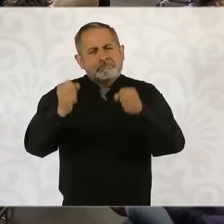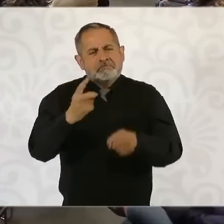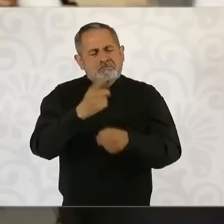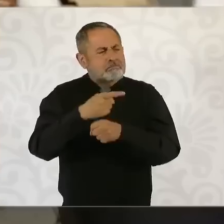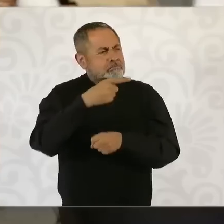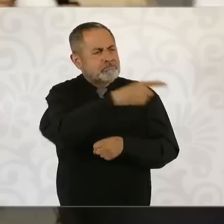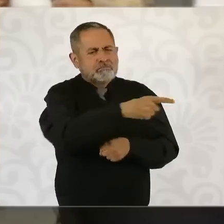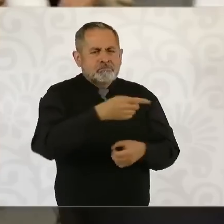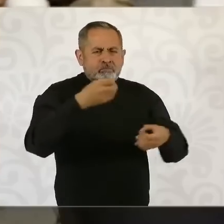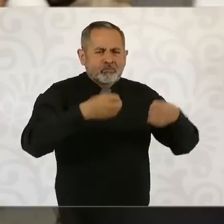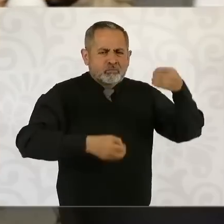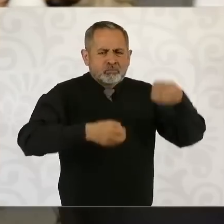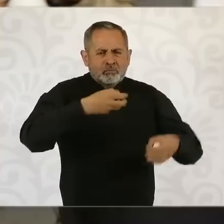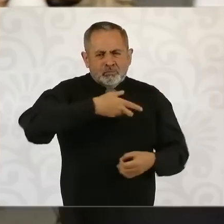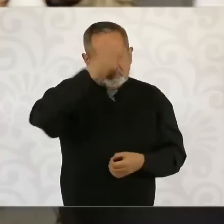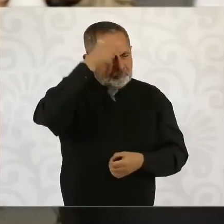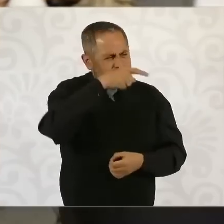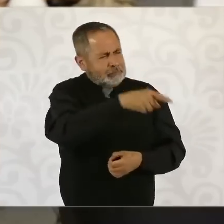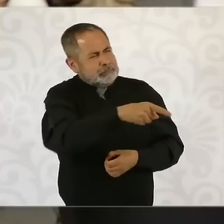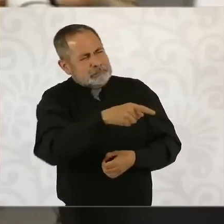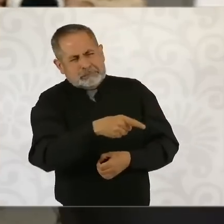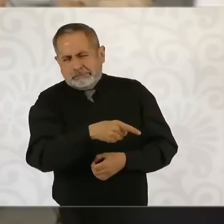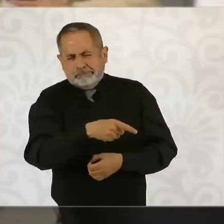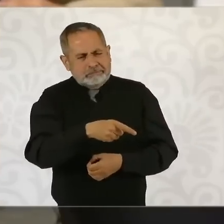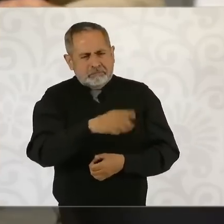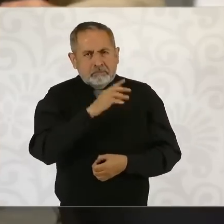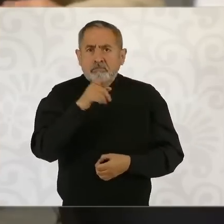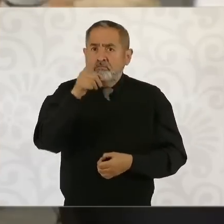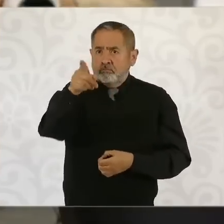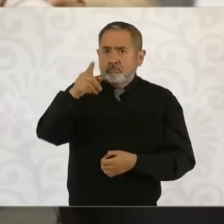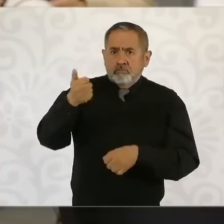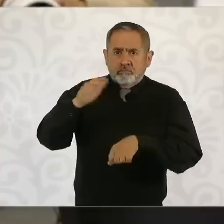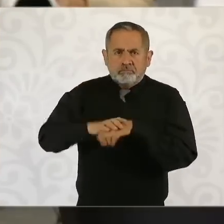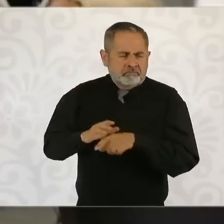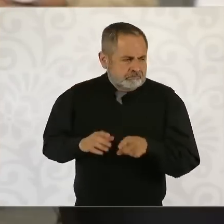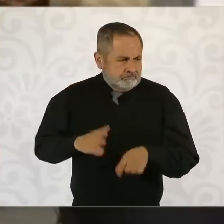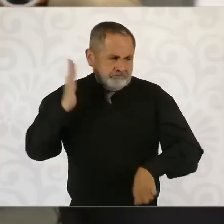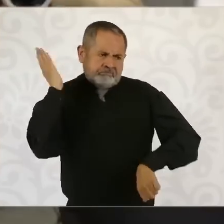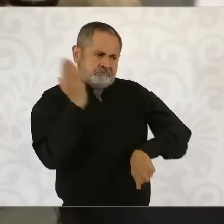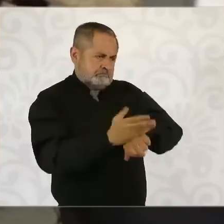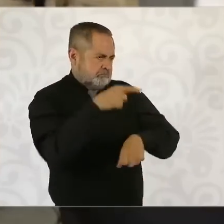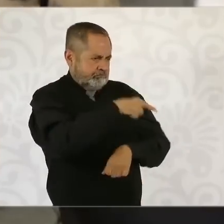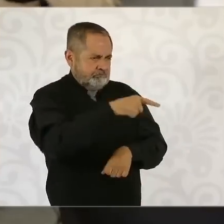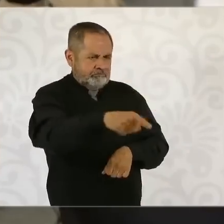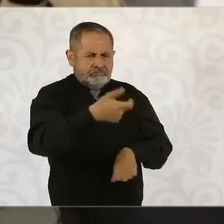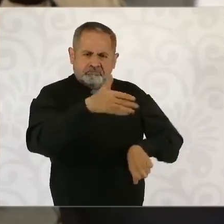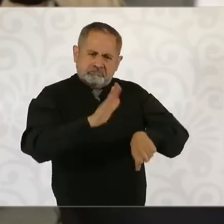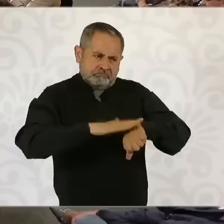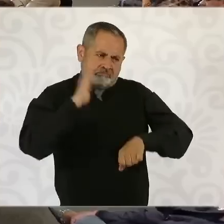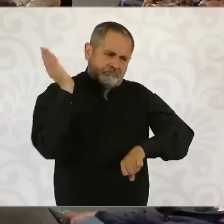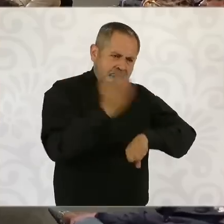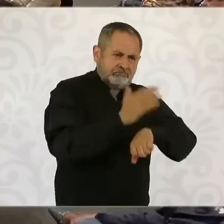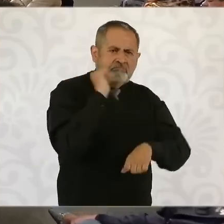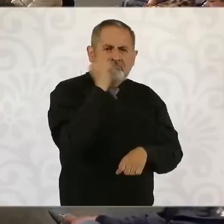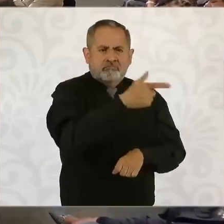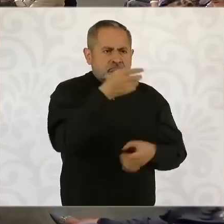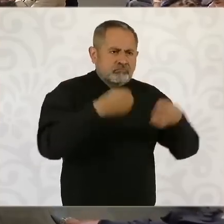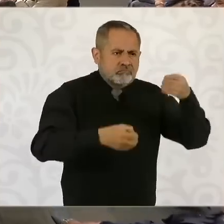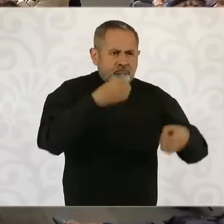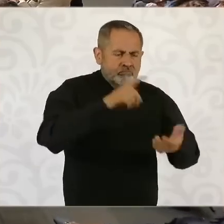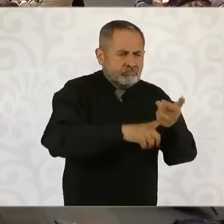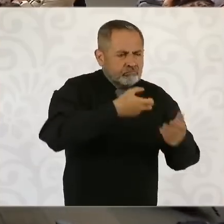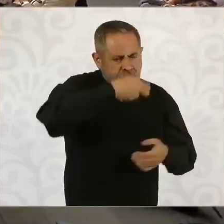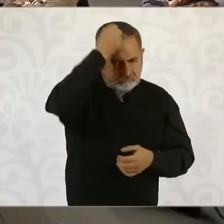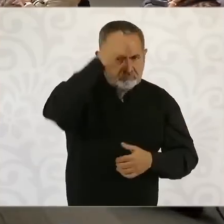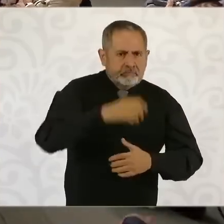jueces, ¿su administración podría emprender acciones legales o administrativas contra los jueces? Sí, no